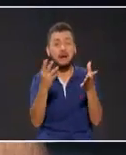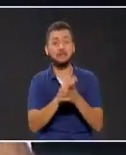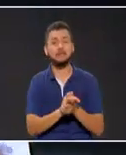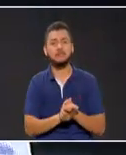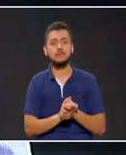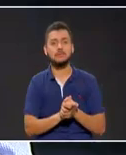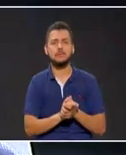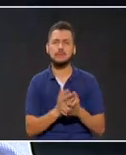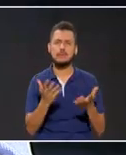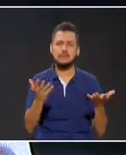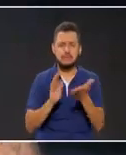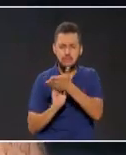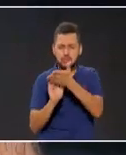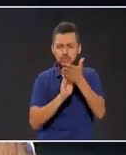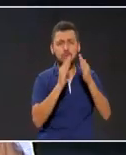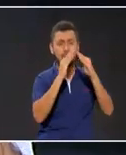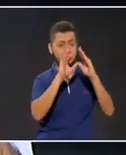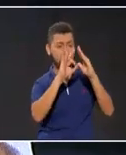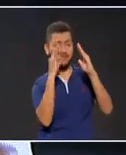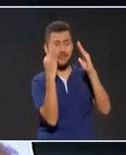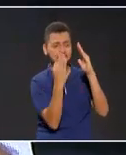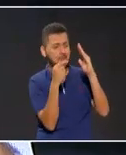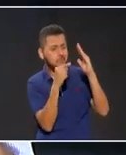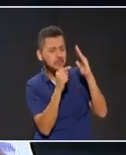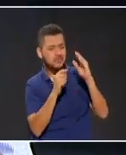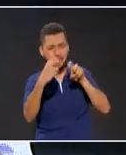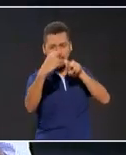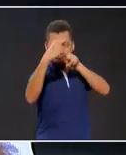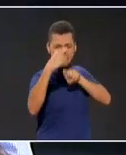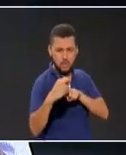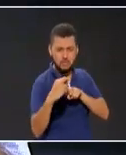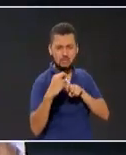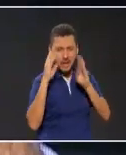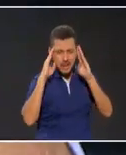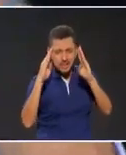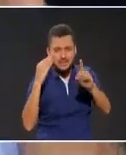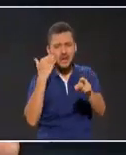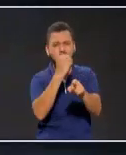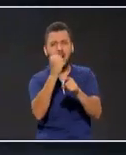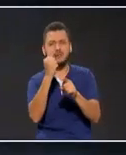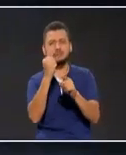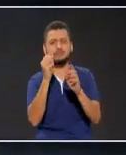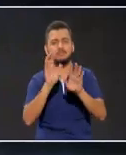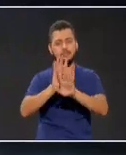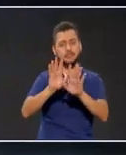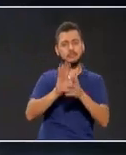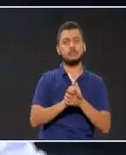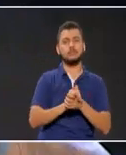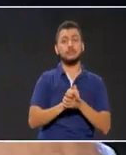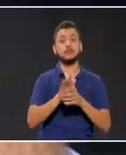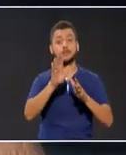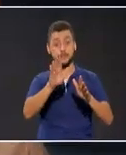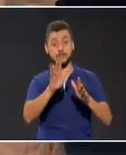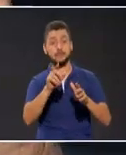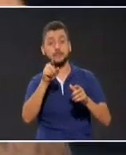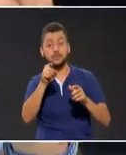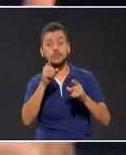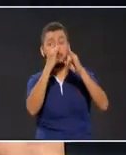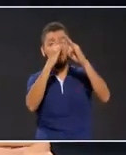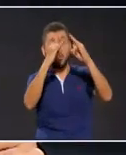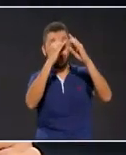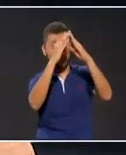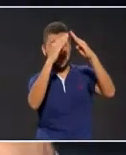trabajar mucho más en este tema. Para eso creo fortaleceré mucho más el programa de tejiendo familias, de tejiendo hogares,